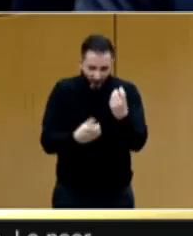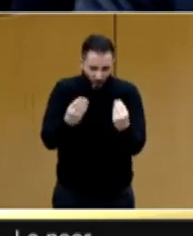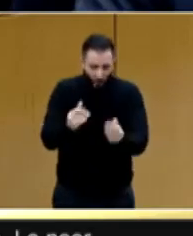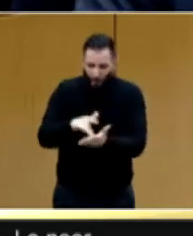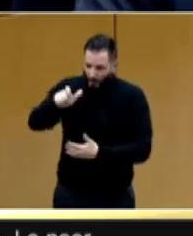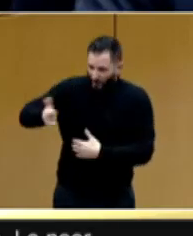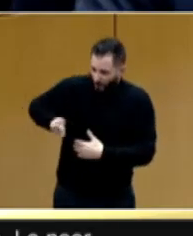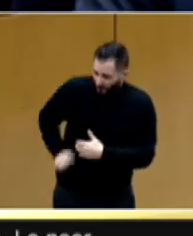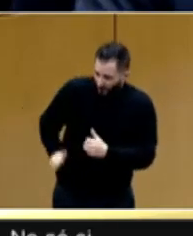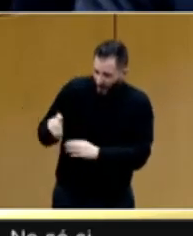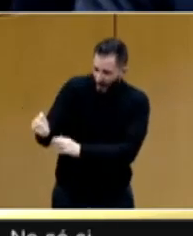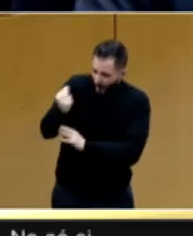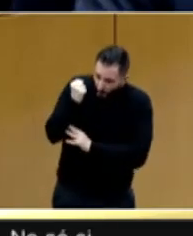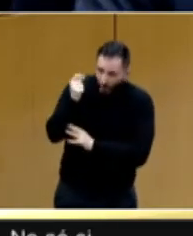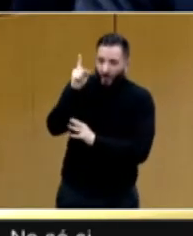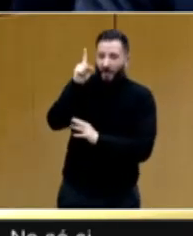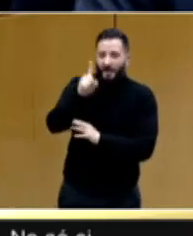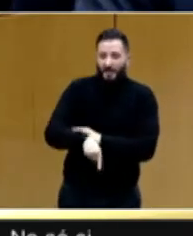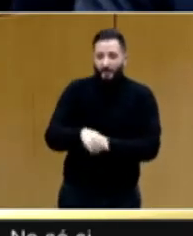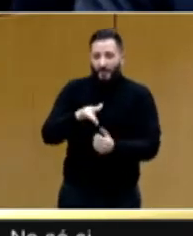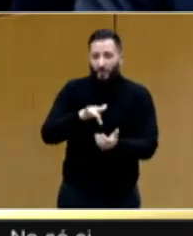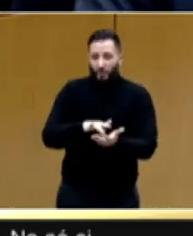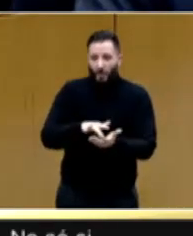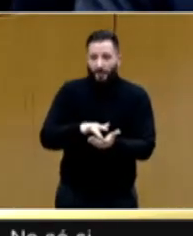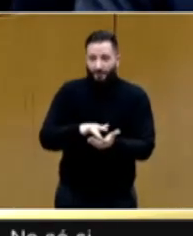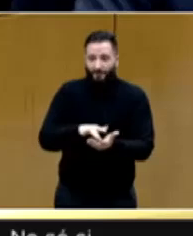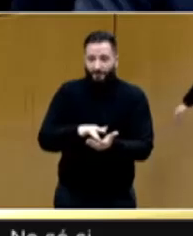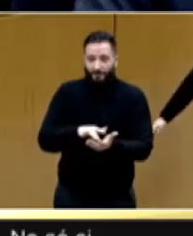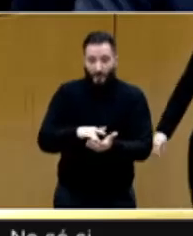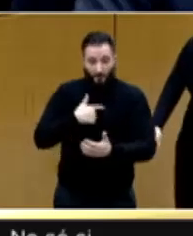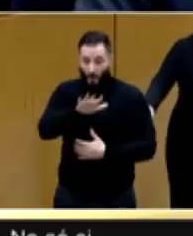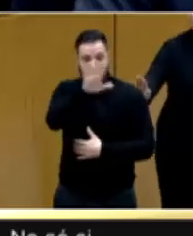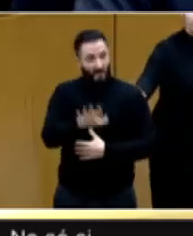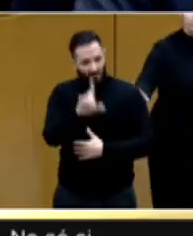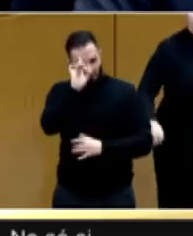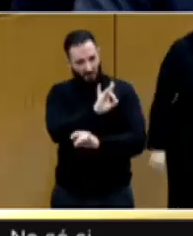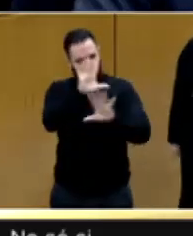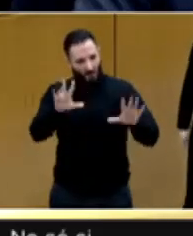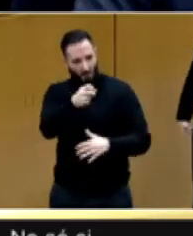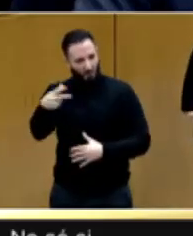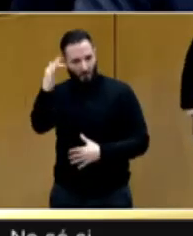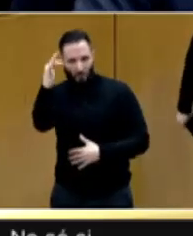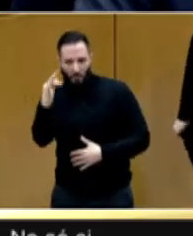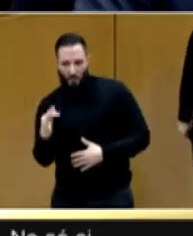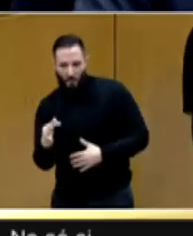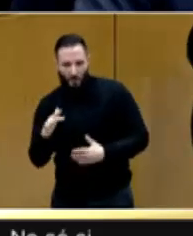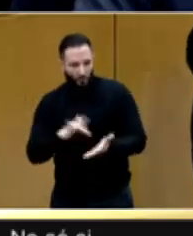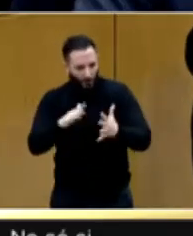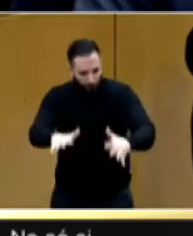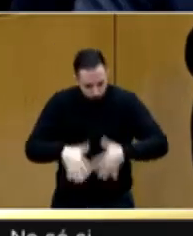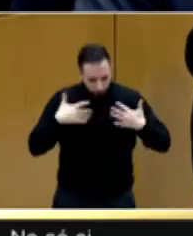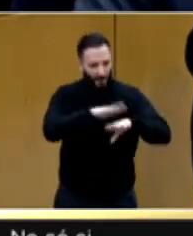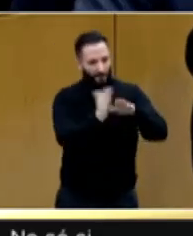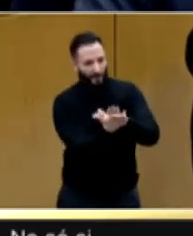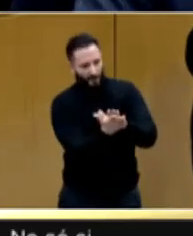y constantemente desglosar esto porque cuando incluso parece que lo tienes todo claro llega un expediente que te cambia y